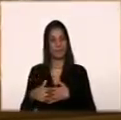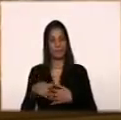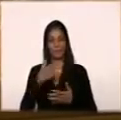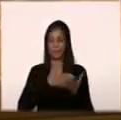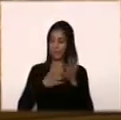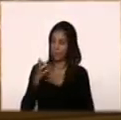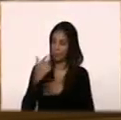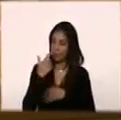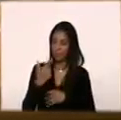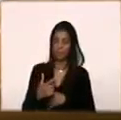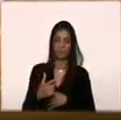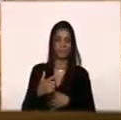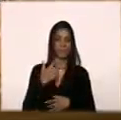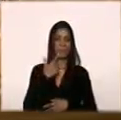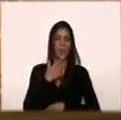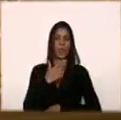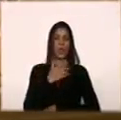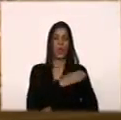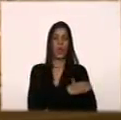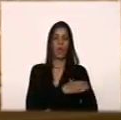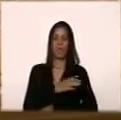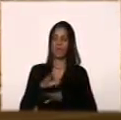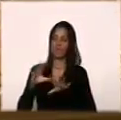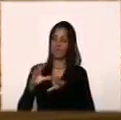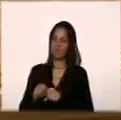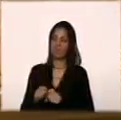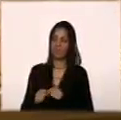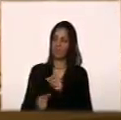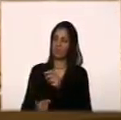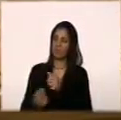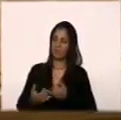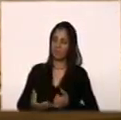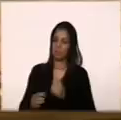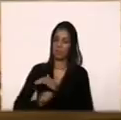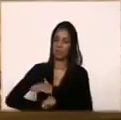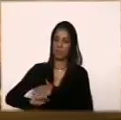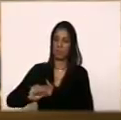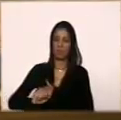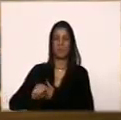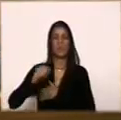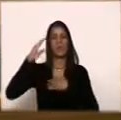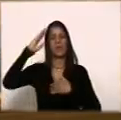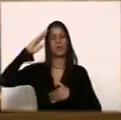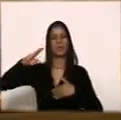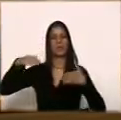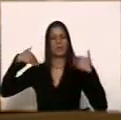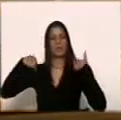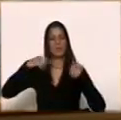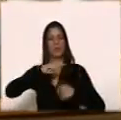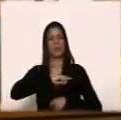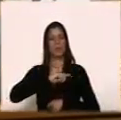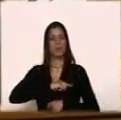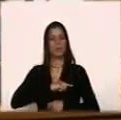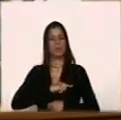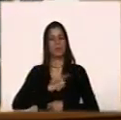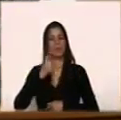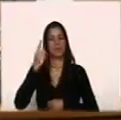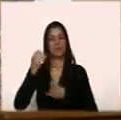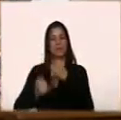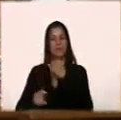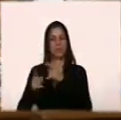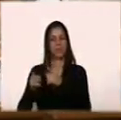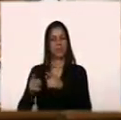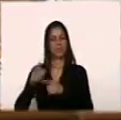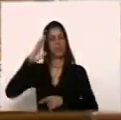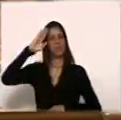secuestradas por el gremio que parió al último dictador que conocimos en la República Bolivariana de Venezuela. Ese